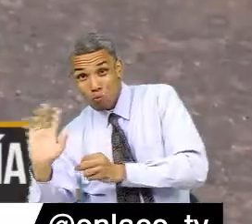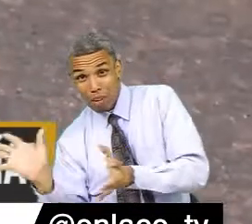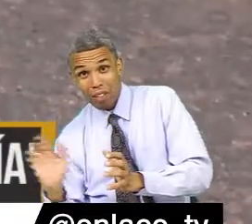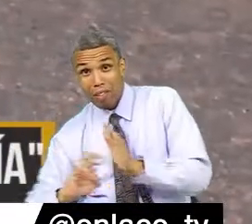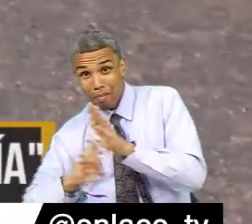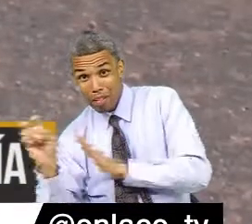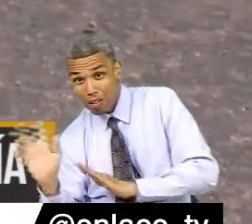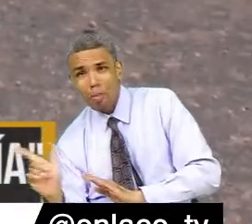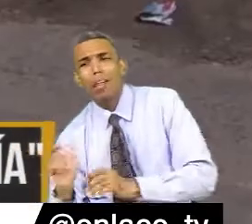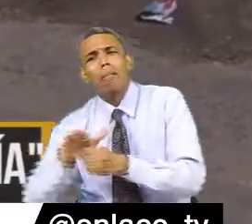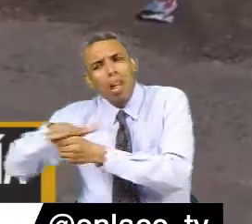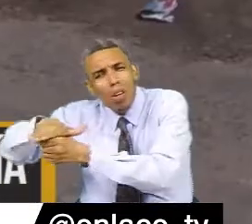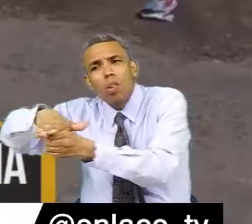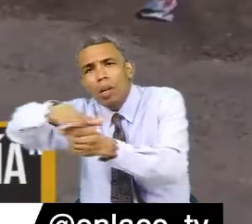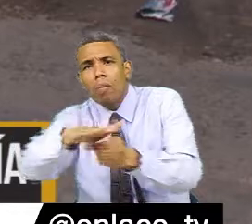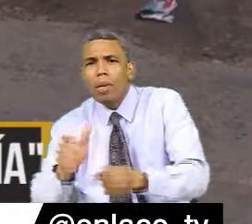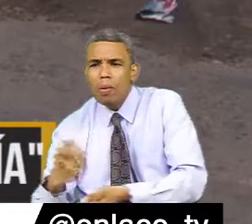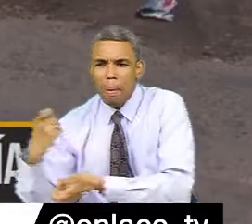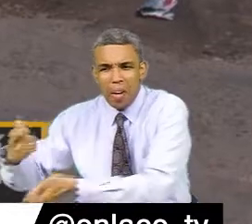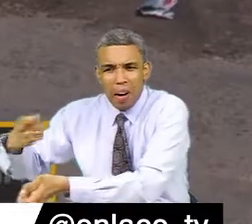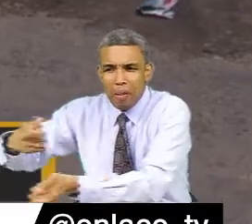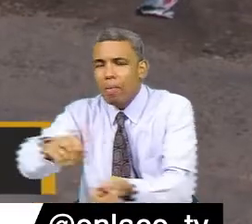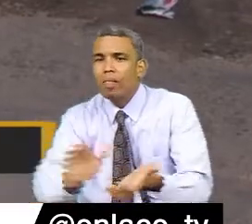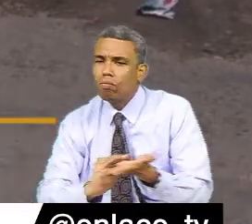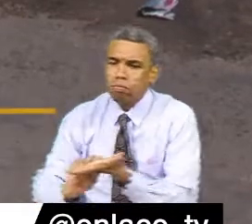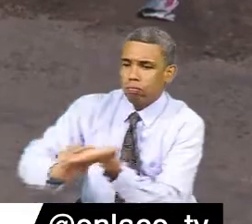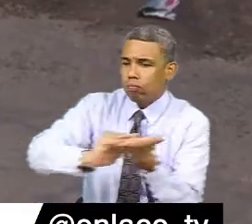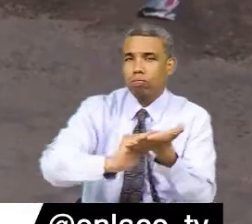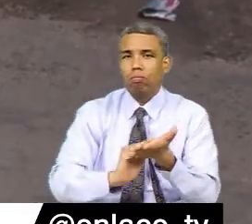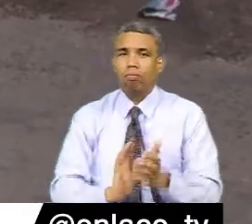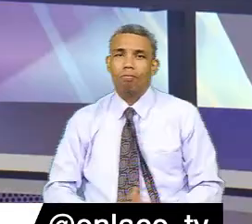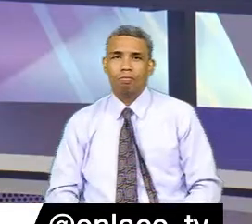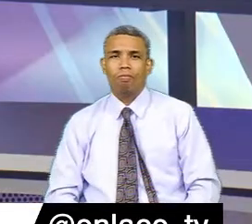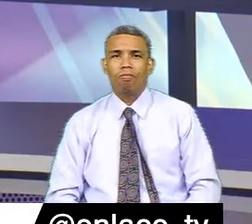vez cuenten con el presupuesto, esta vía del barrio Villarelis tendrá prioridad.